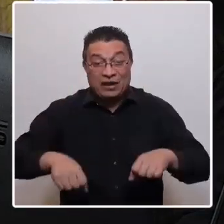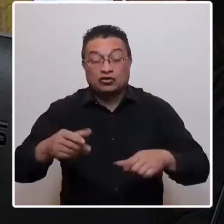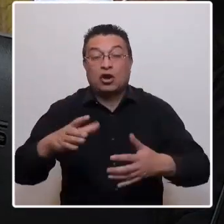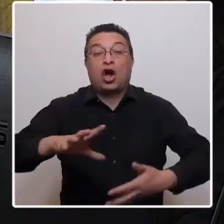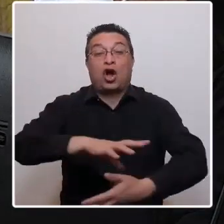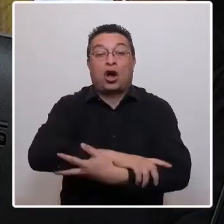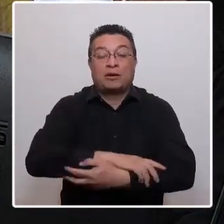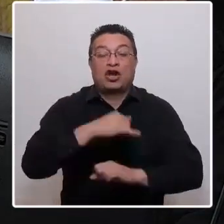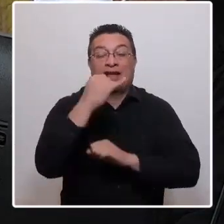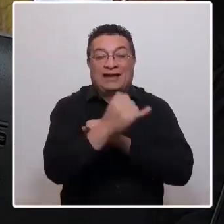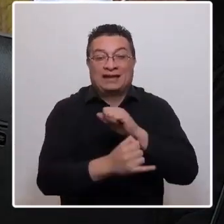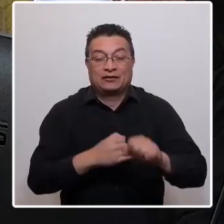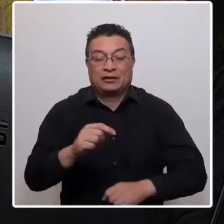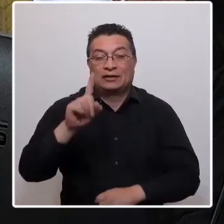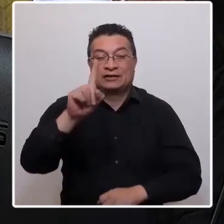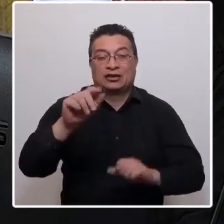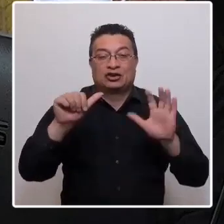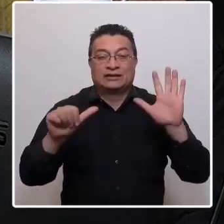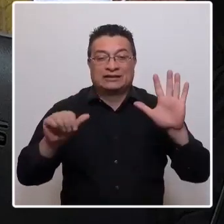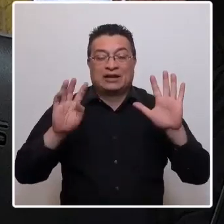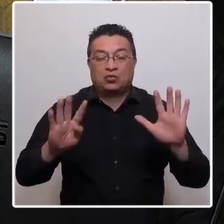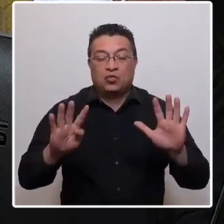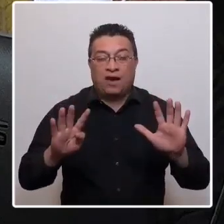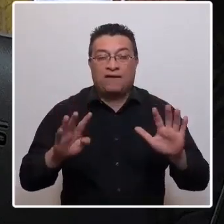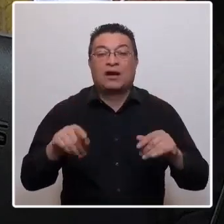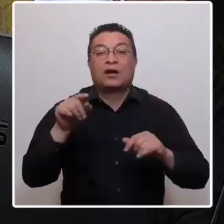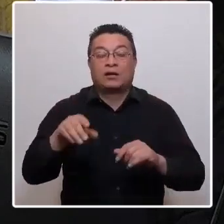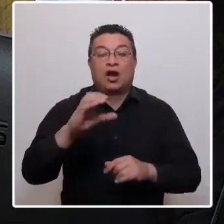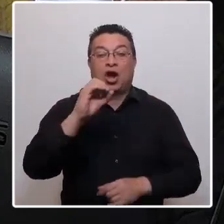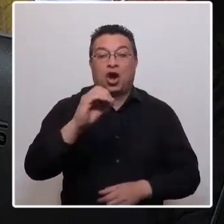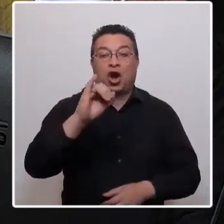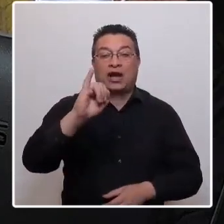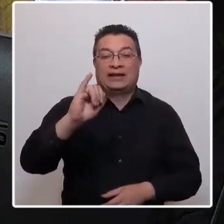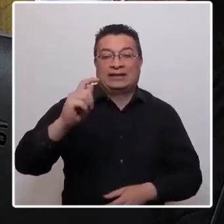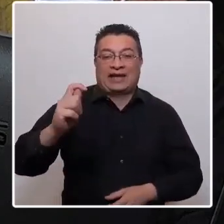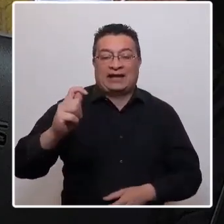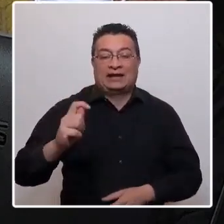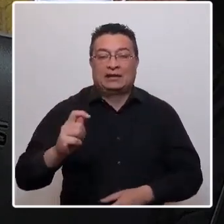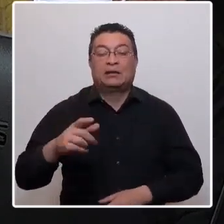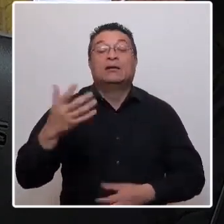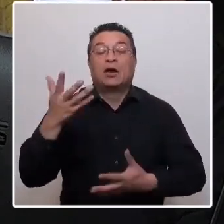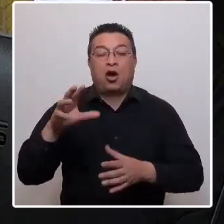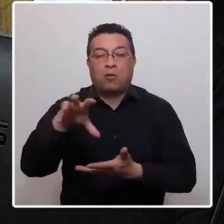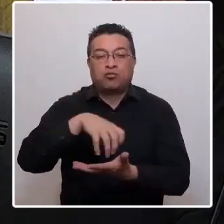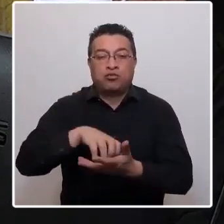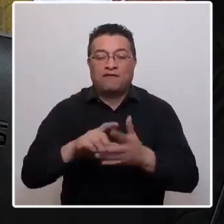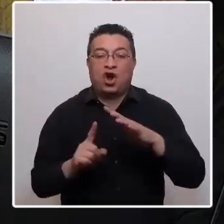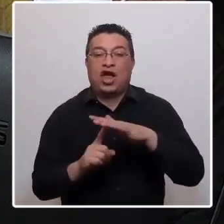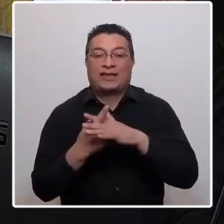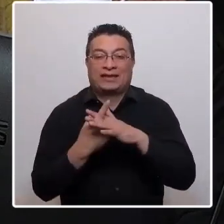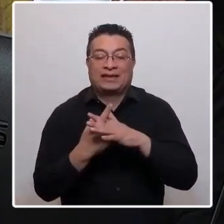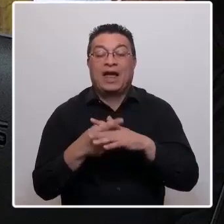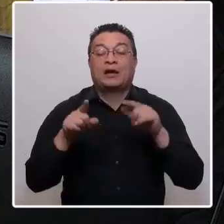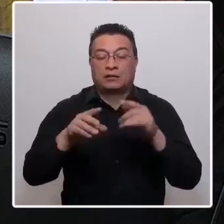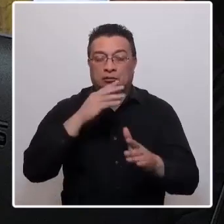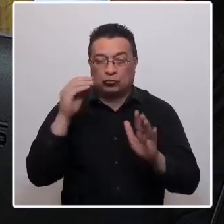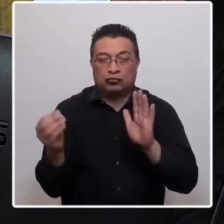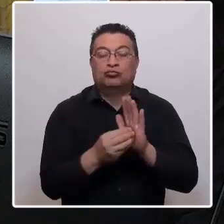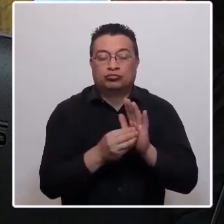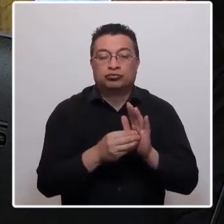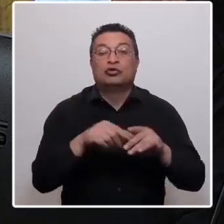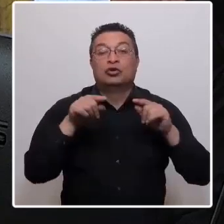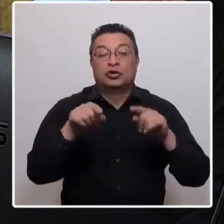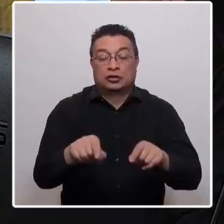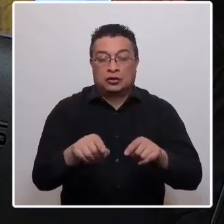Convenio Internacional 169 de la Organización Internacional del Trabajo sobre Pueblos Indígenas. Allí se establecen los principios